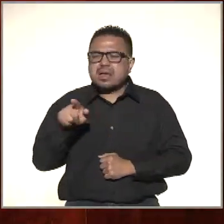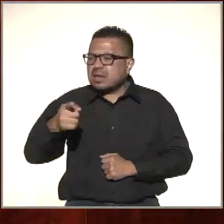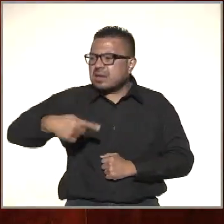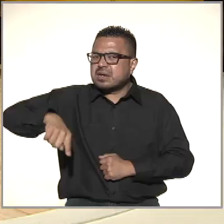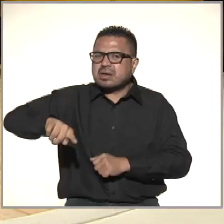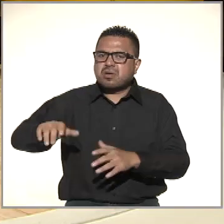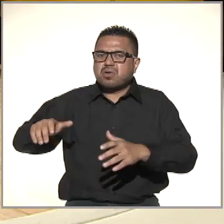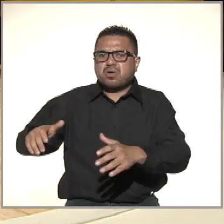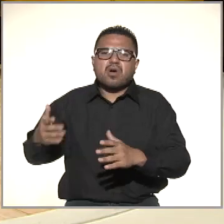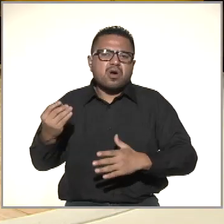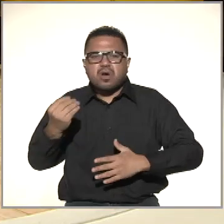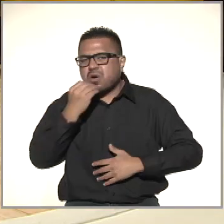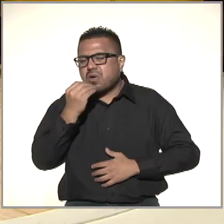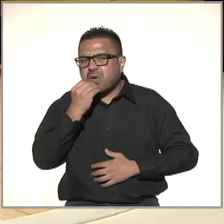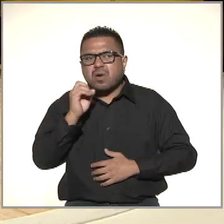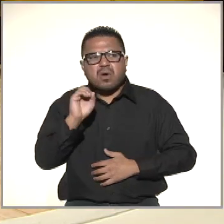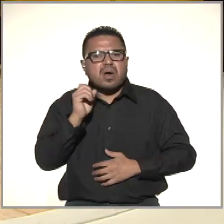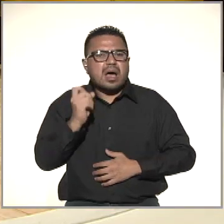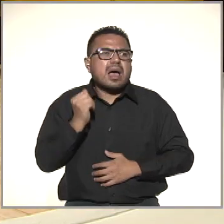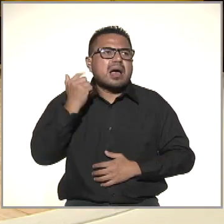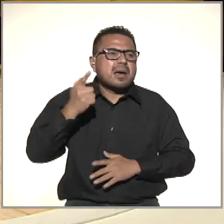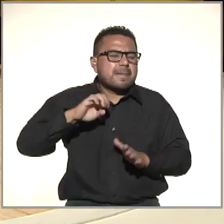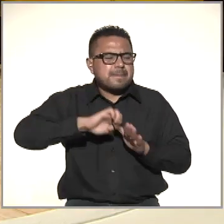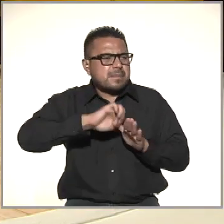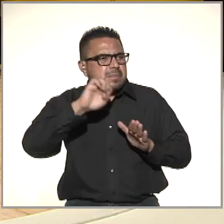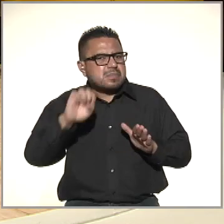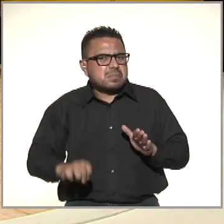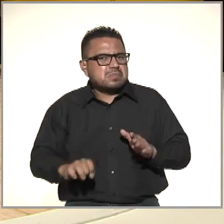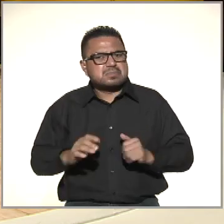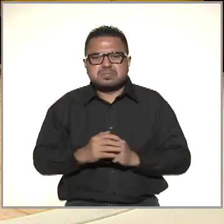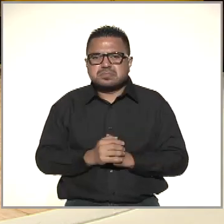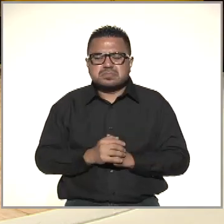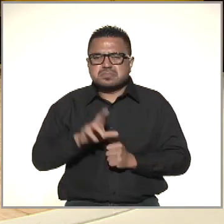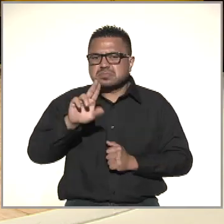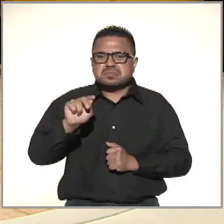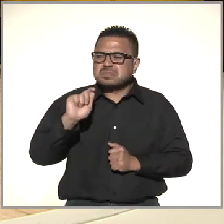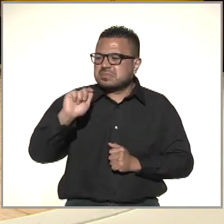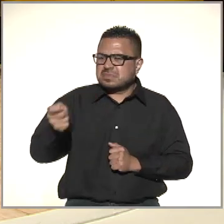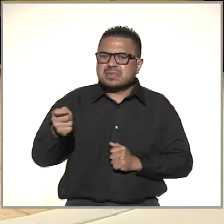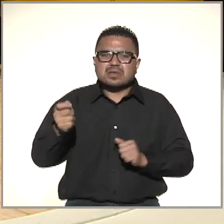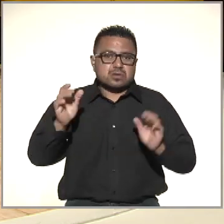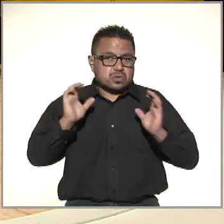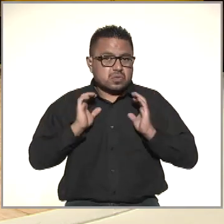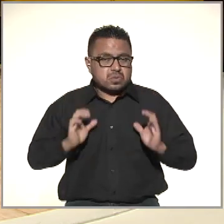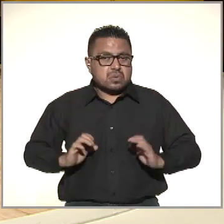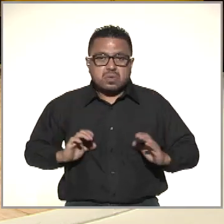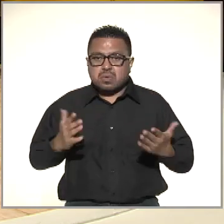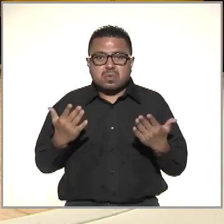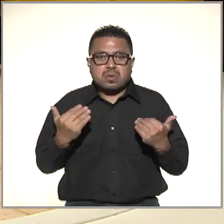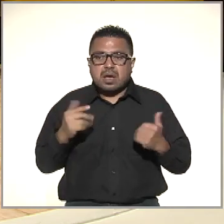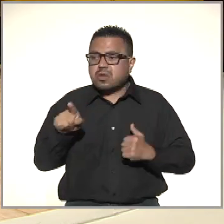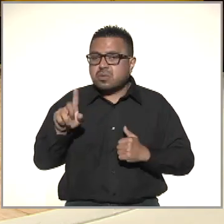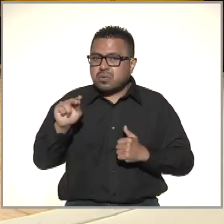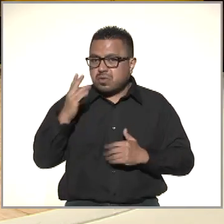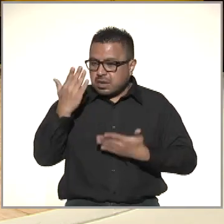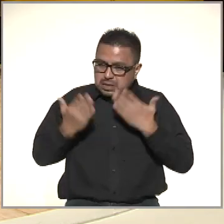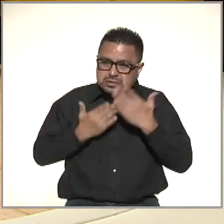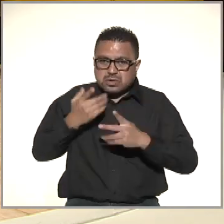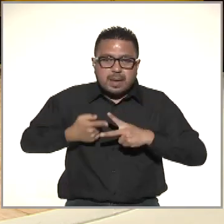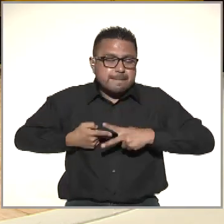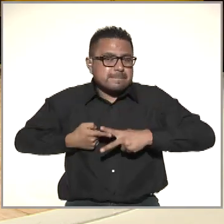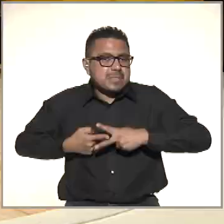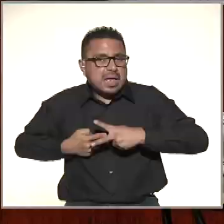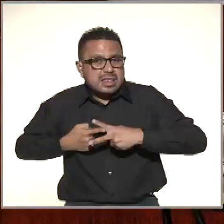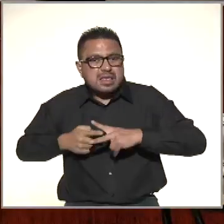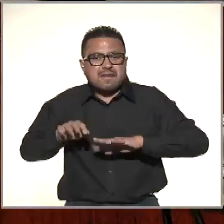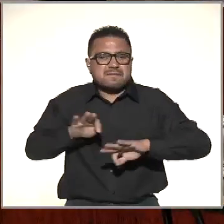en una comida o algo o por ejemplo, si no eres físico, ¿no? O no estudias matemáticas o no